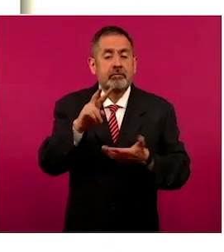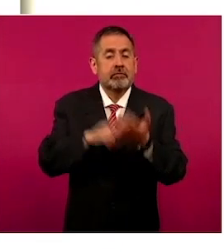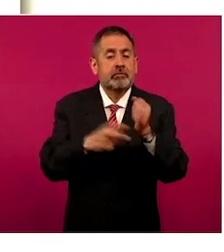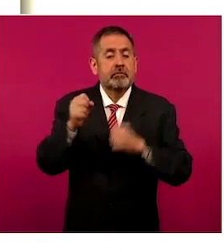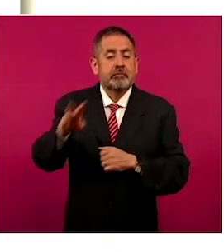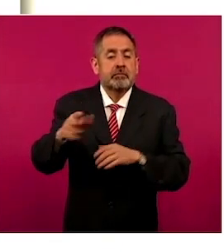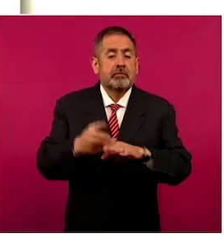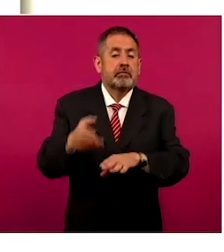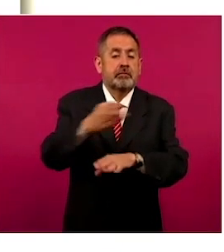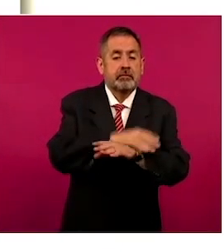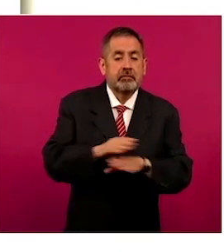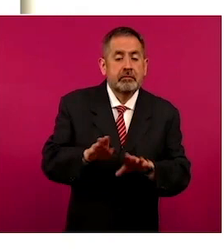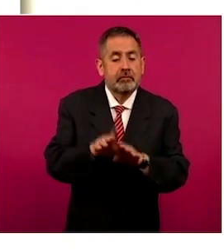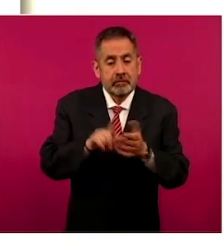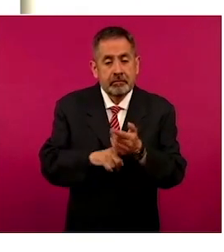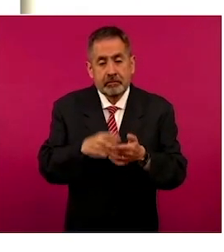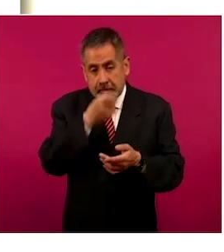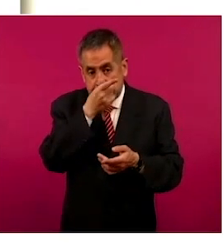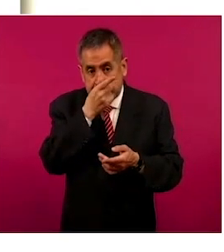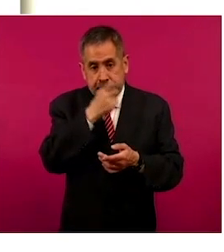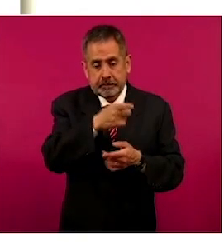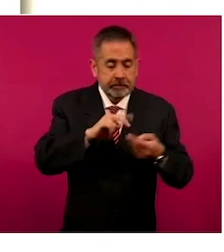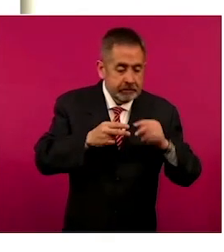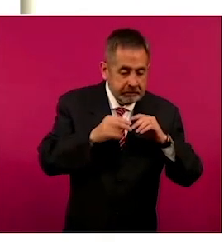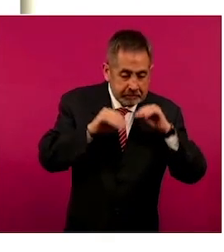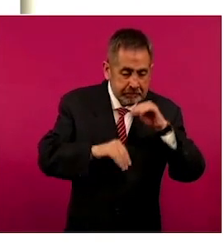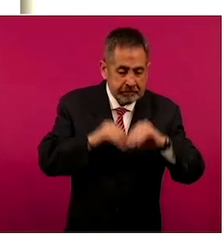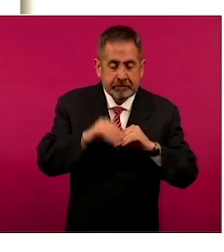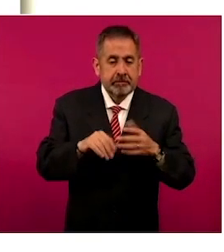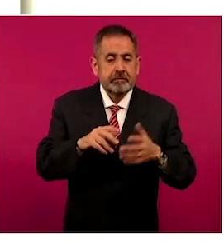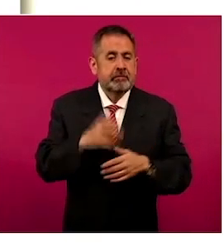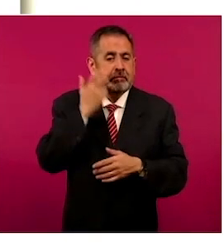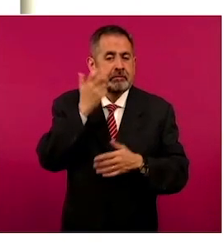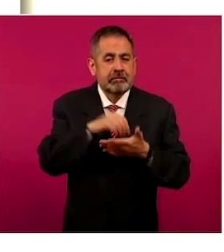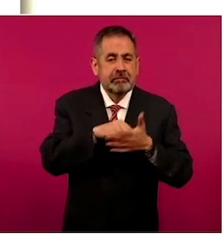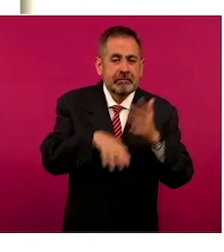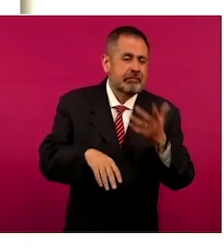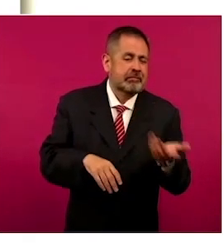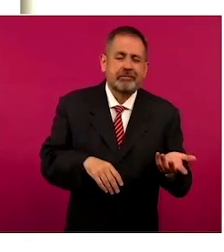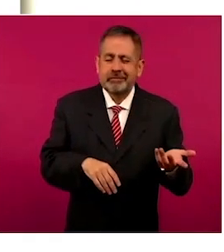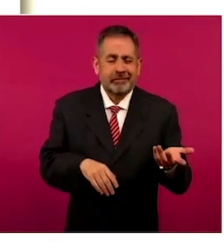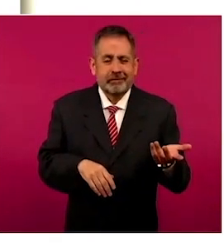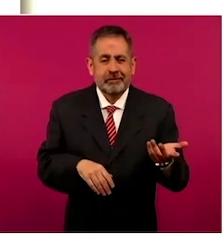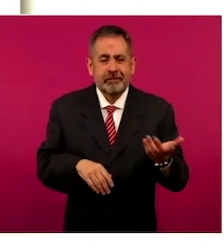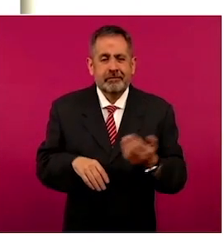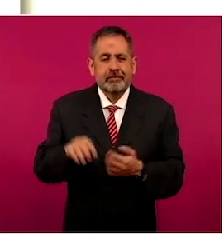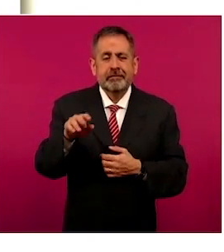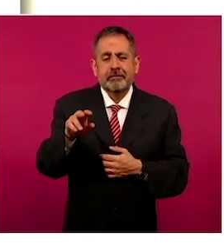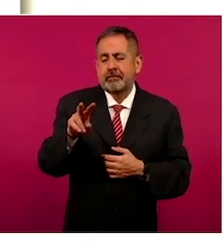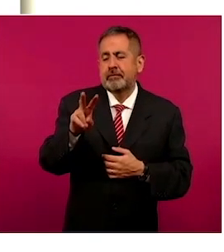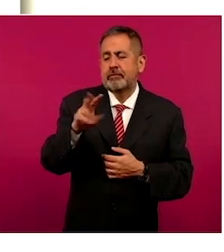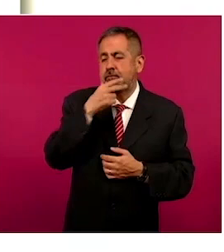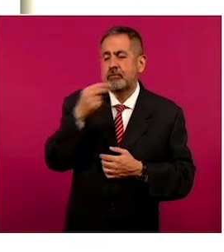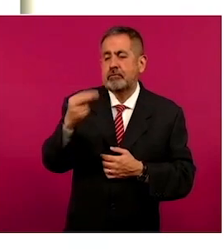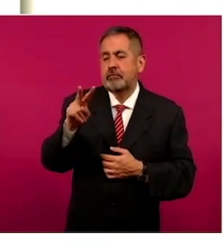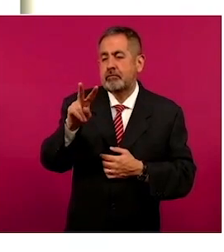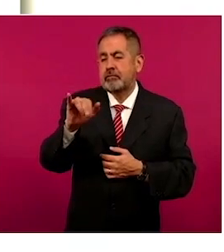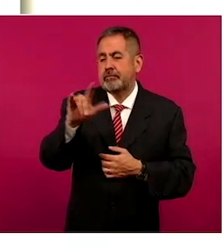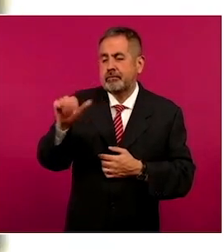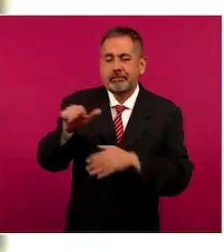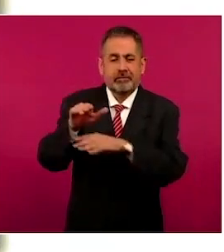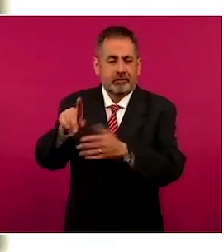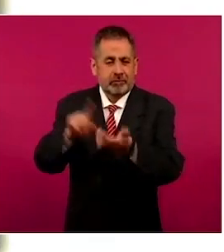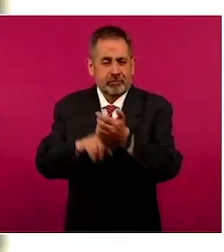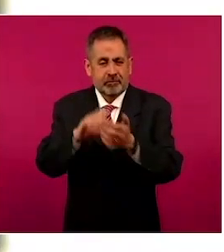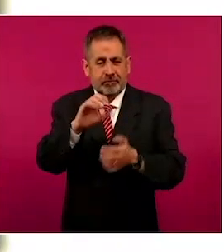esa nota informativa tergiversaba las declaraciones de Cifuentes Villa que es un testigo protegido en el caso del Chapo